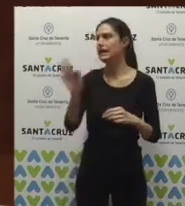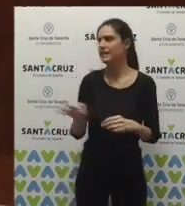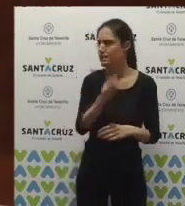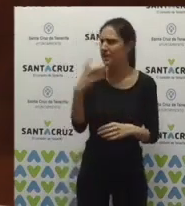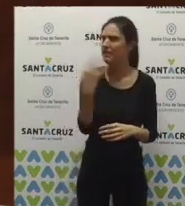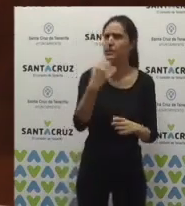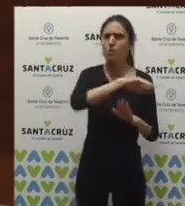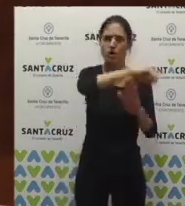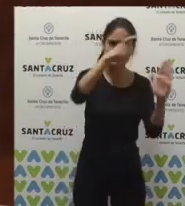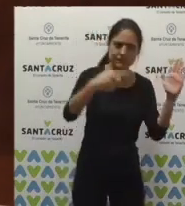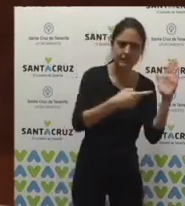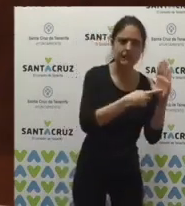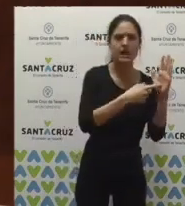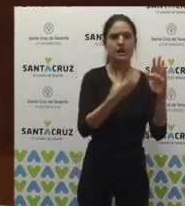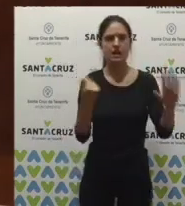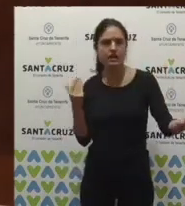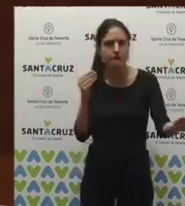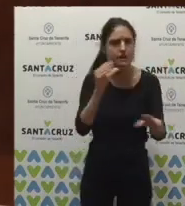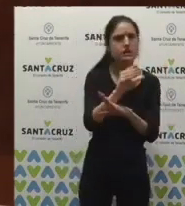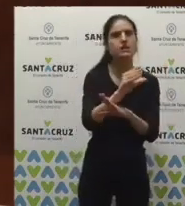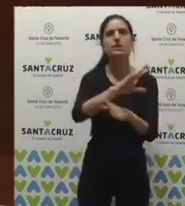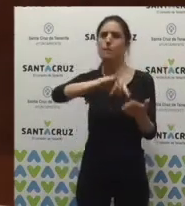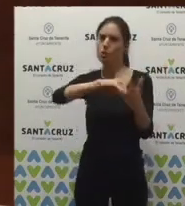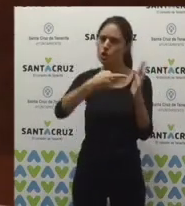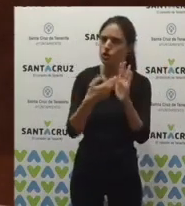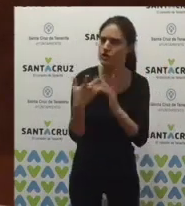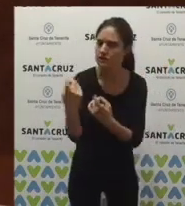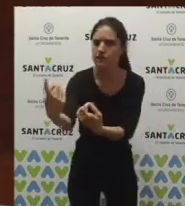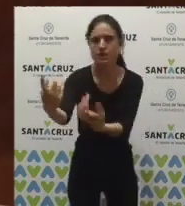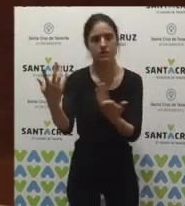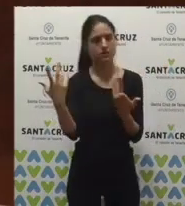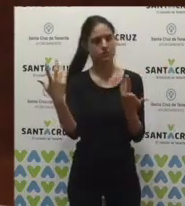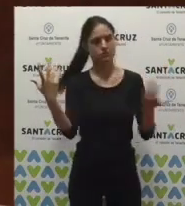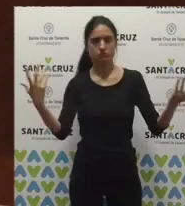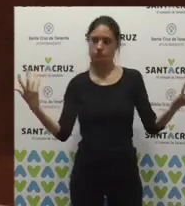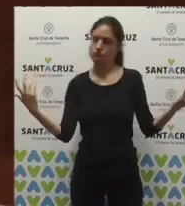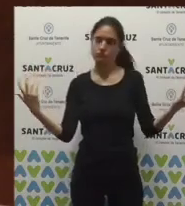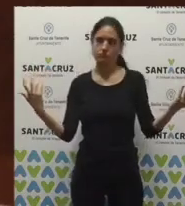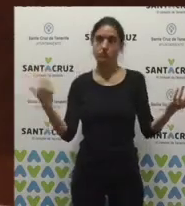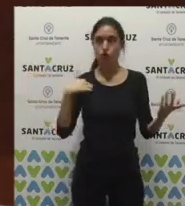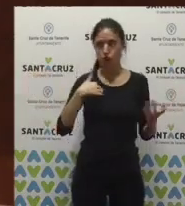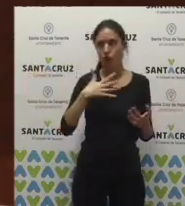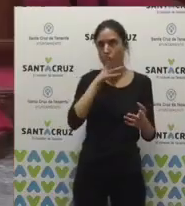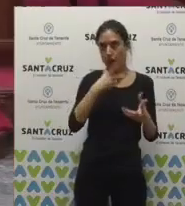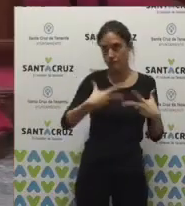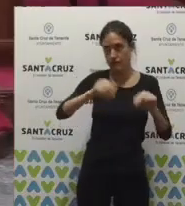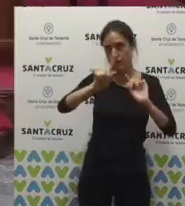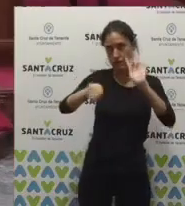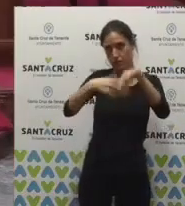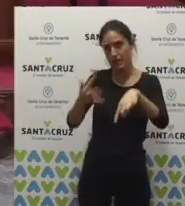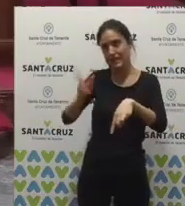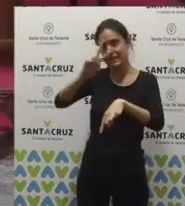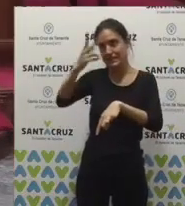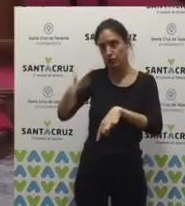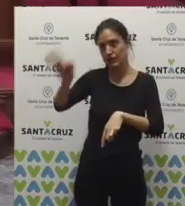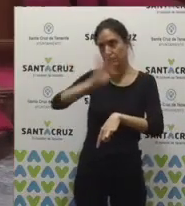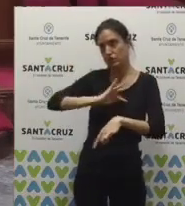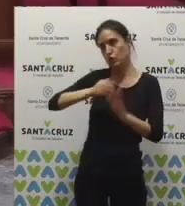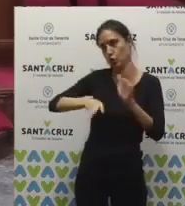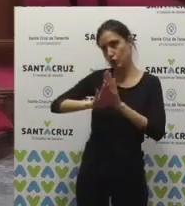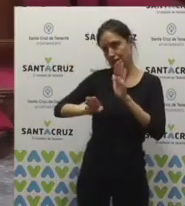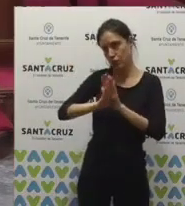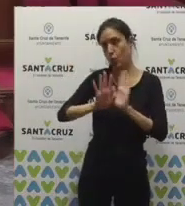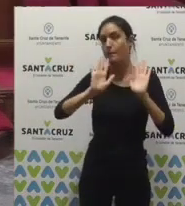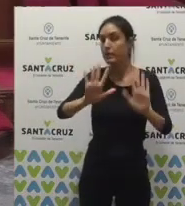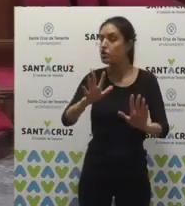tenemos que invertir tenemos que tener proyectos tenemos que no se han terminado y después sigo en la segunda intervención ya lo que no puede